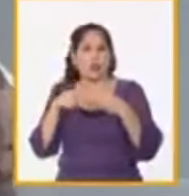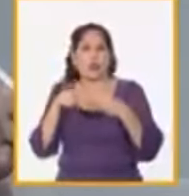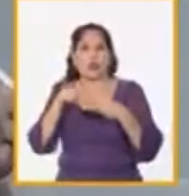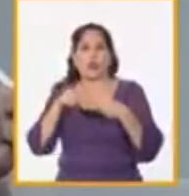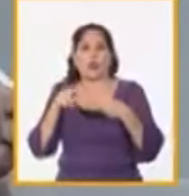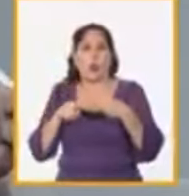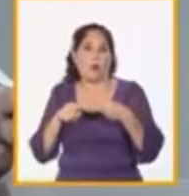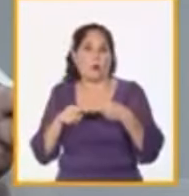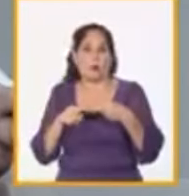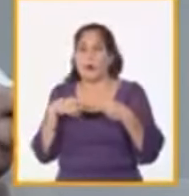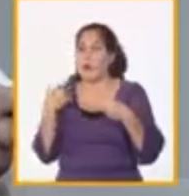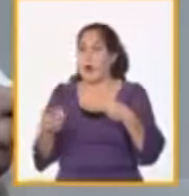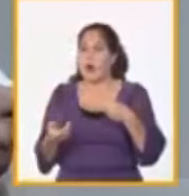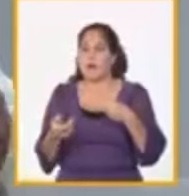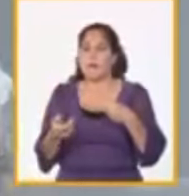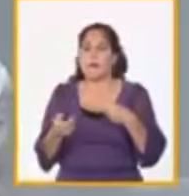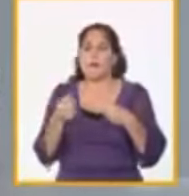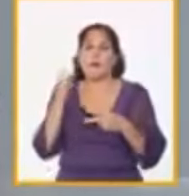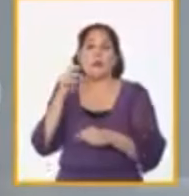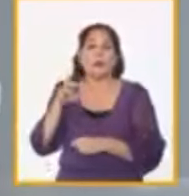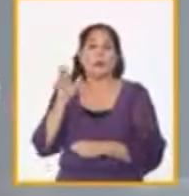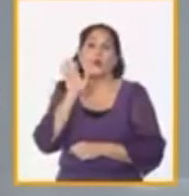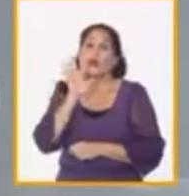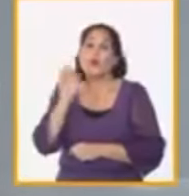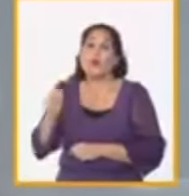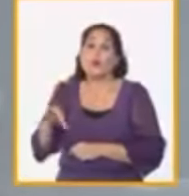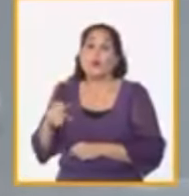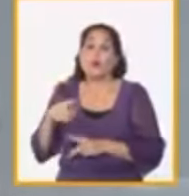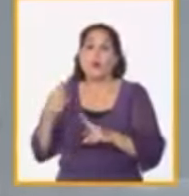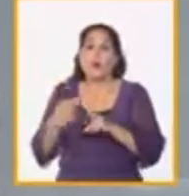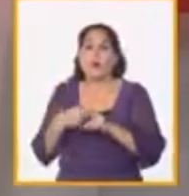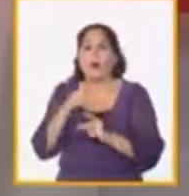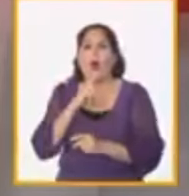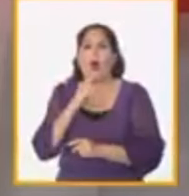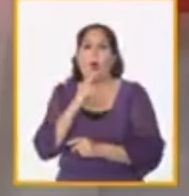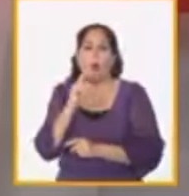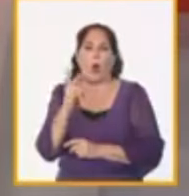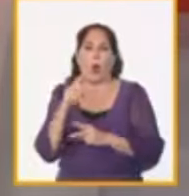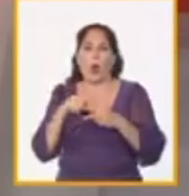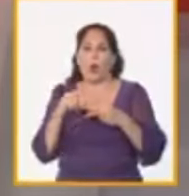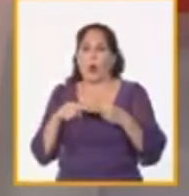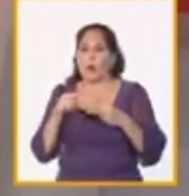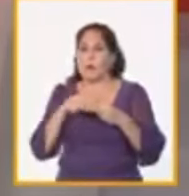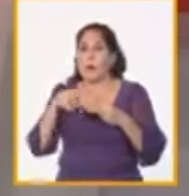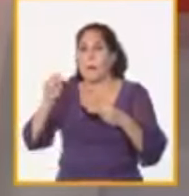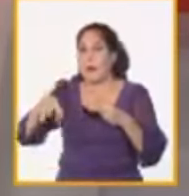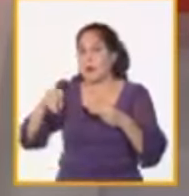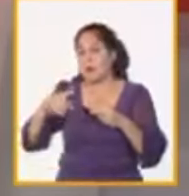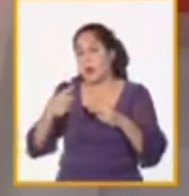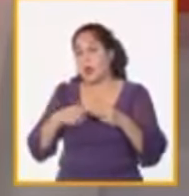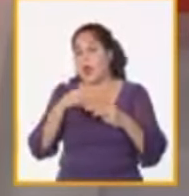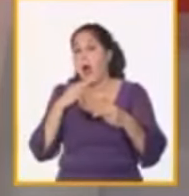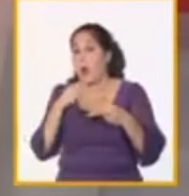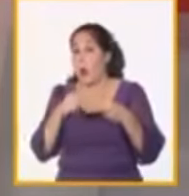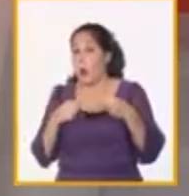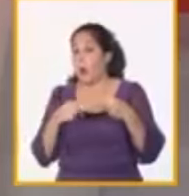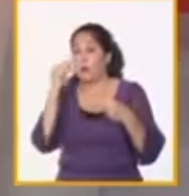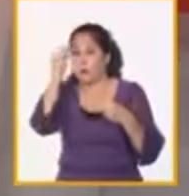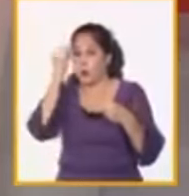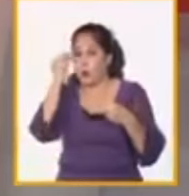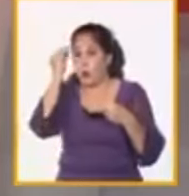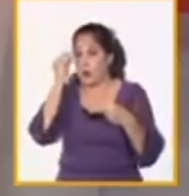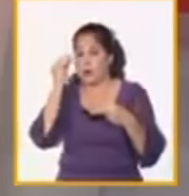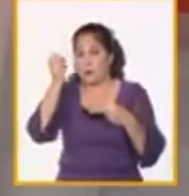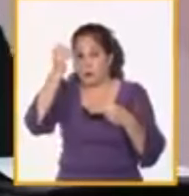candentes, que es la recogida de desechos solos y el abasto de agua. O sea, la basura y el agua están ahí en el centro de las preocupaciones. En el centro de las